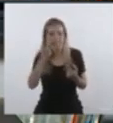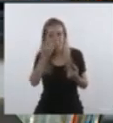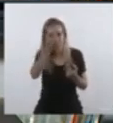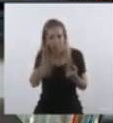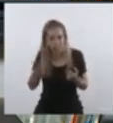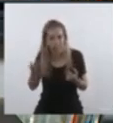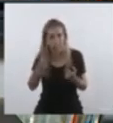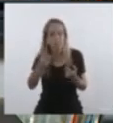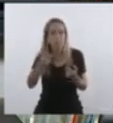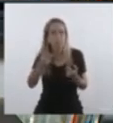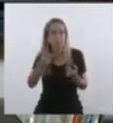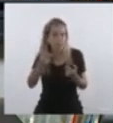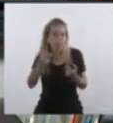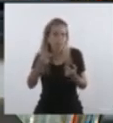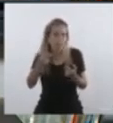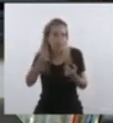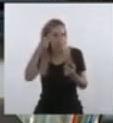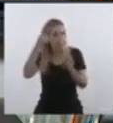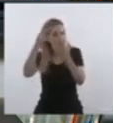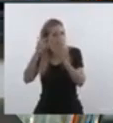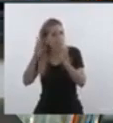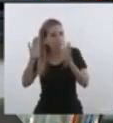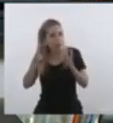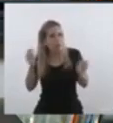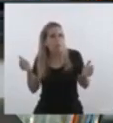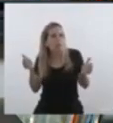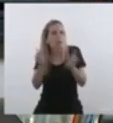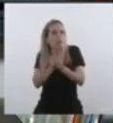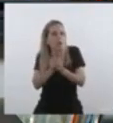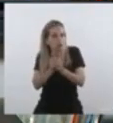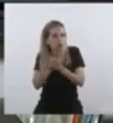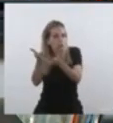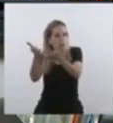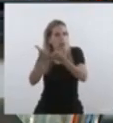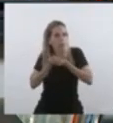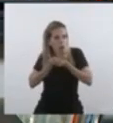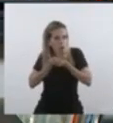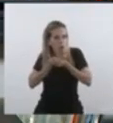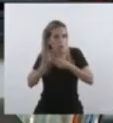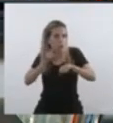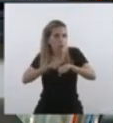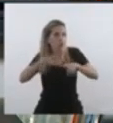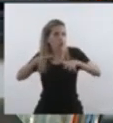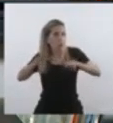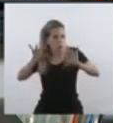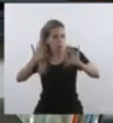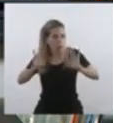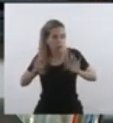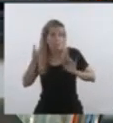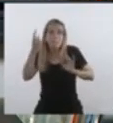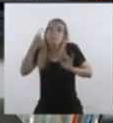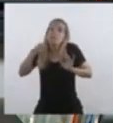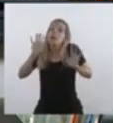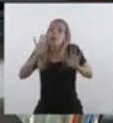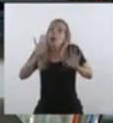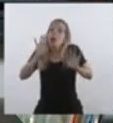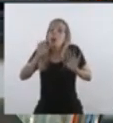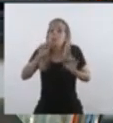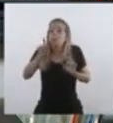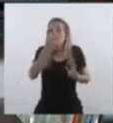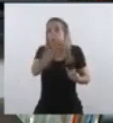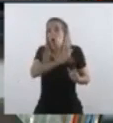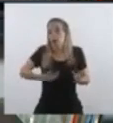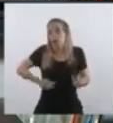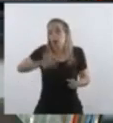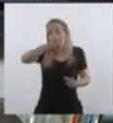deben acompañarme en este momento difícil, lo hagan. Pero es responsabilidad de cada gobernador